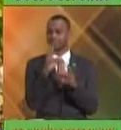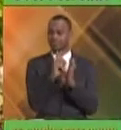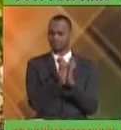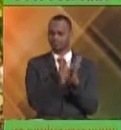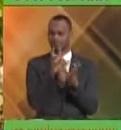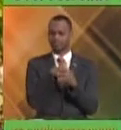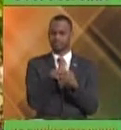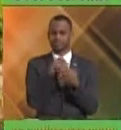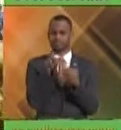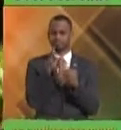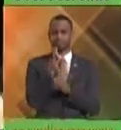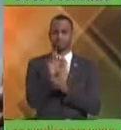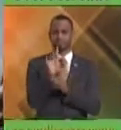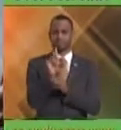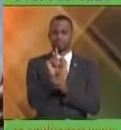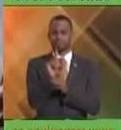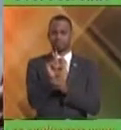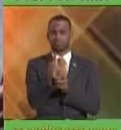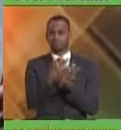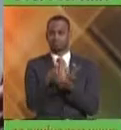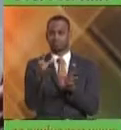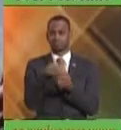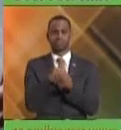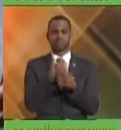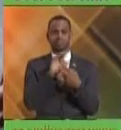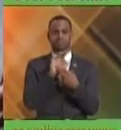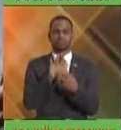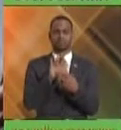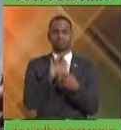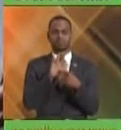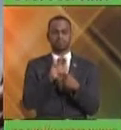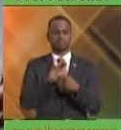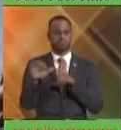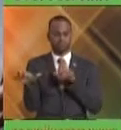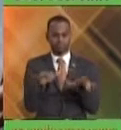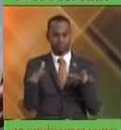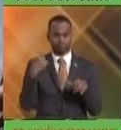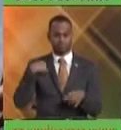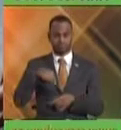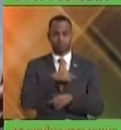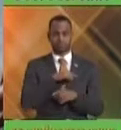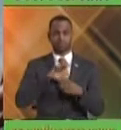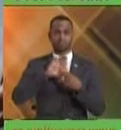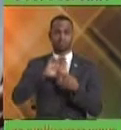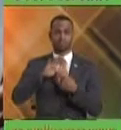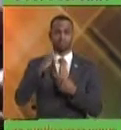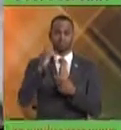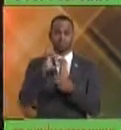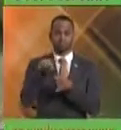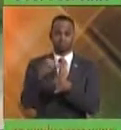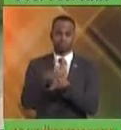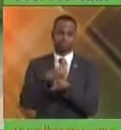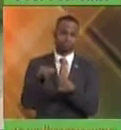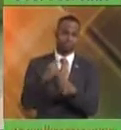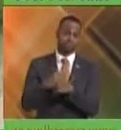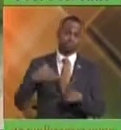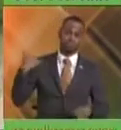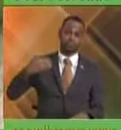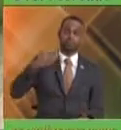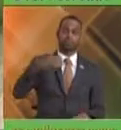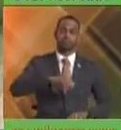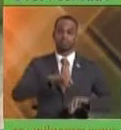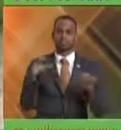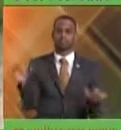un vídeo en la etiqueta de rd incluye hay un video donde se muestra prácticas y si nosotros hemos ido viendo instituciones que han venido caminando con nosotros